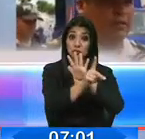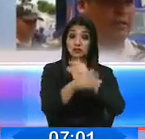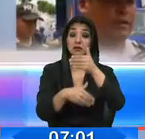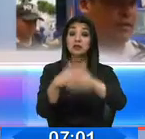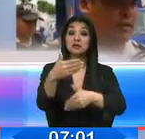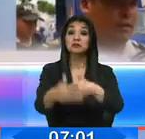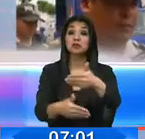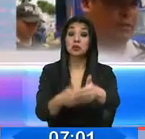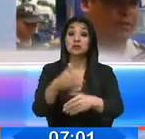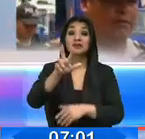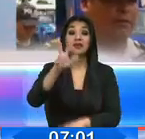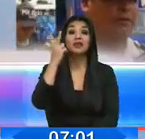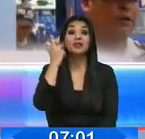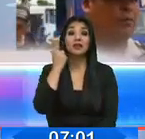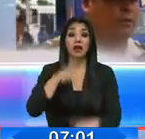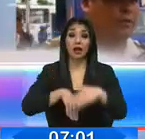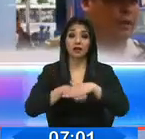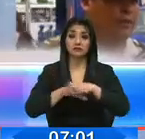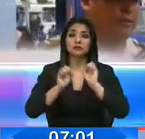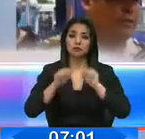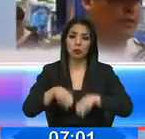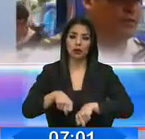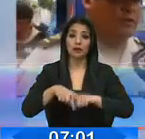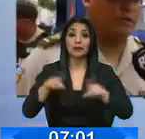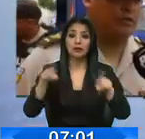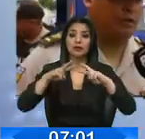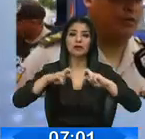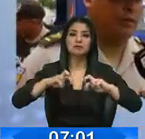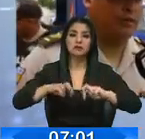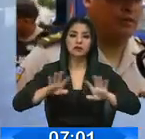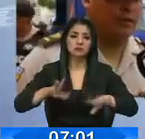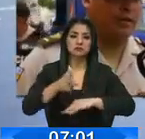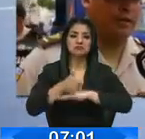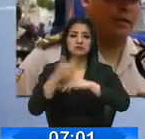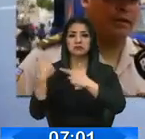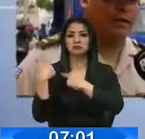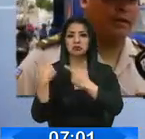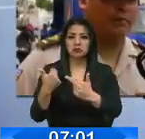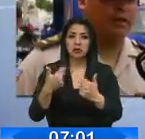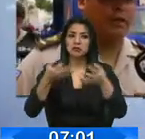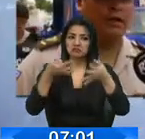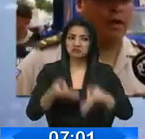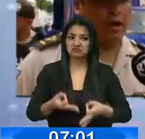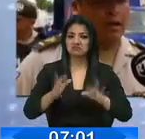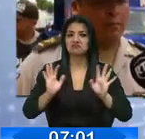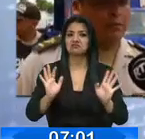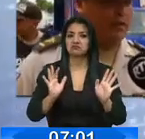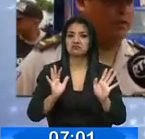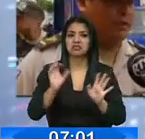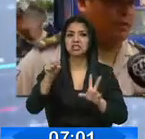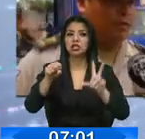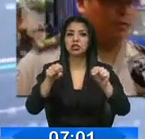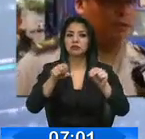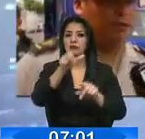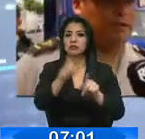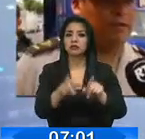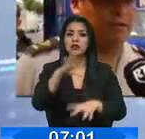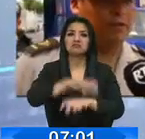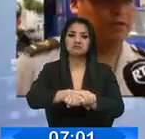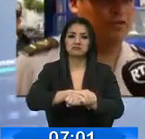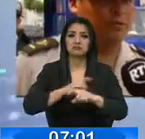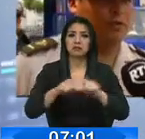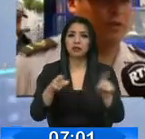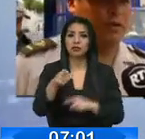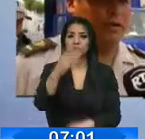de los 3 días que ha pasado este evento, pues serán investigaciones y la autoridad competente será quien el determine a qué persona detener. Igual ustedes